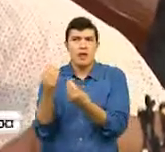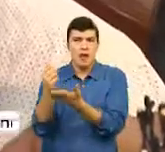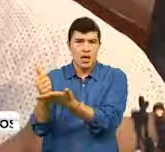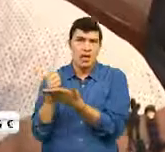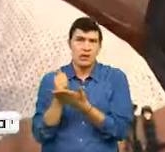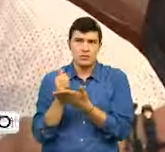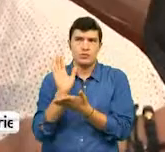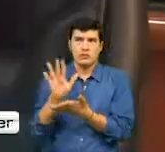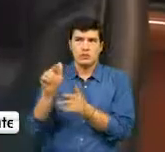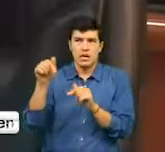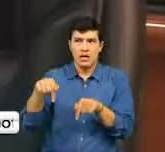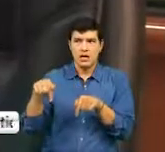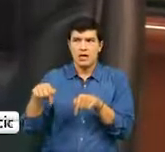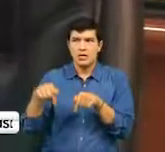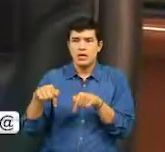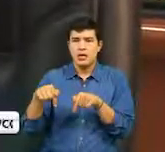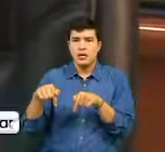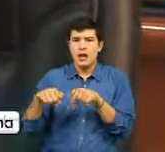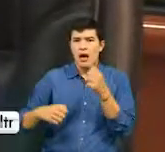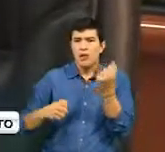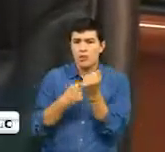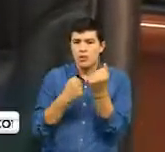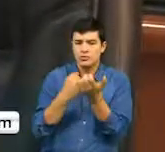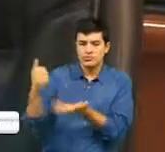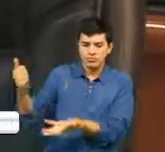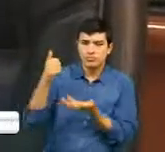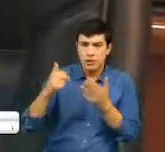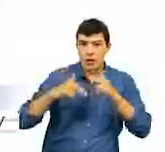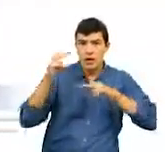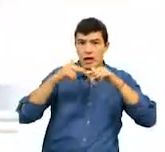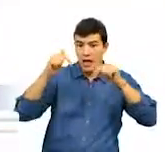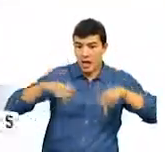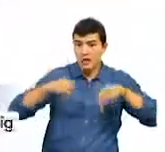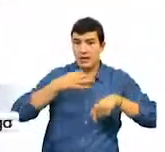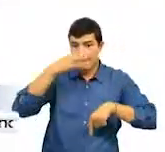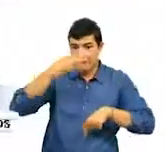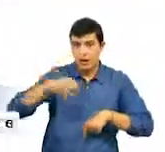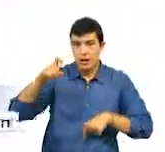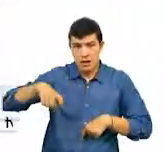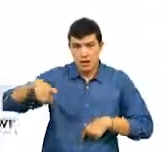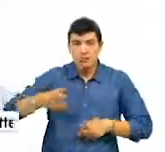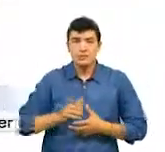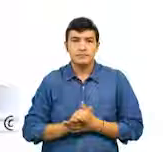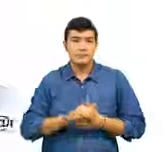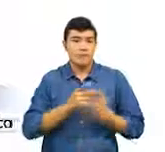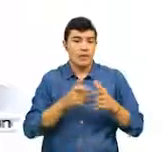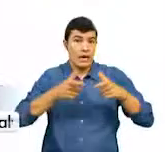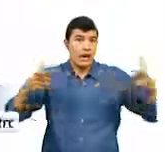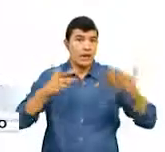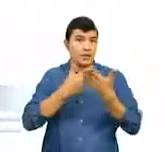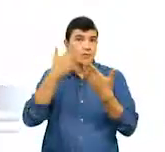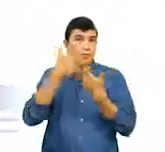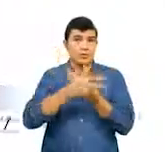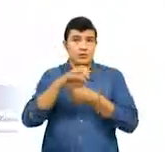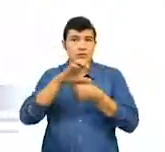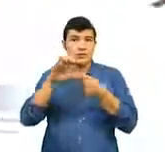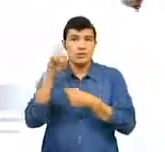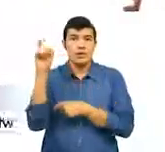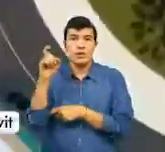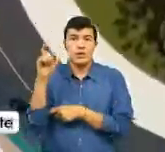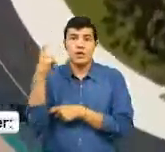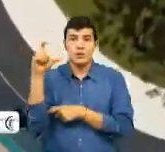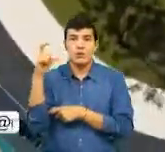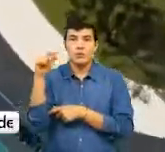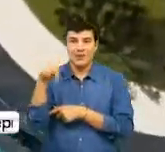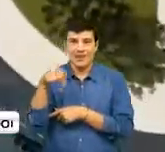ayuden para este tipo de obras que de verdad pues las necesitamos. Algunos megaproyectos de la ciudad de Cúcuta que estarán incluidos en este